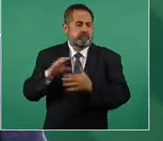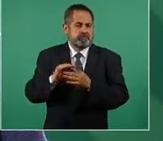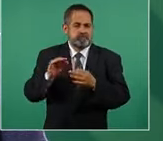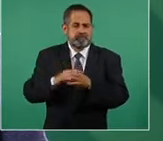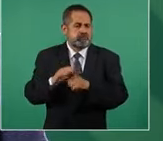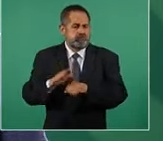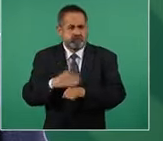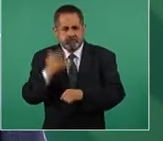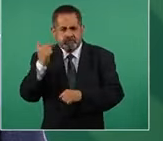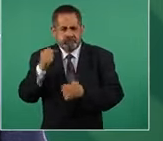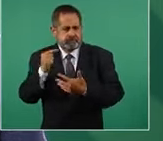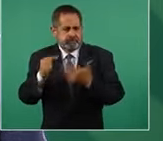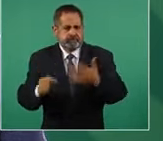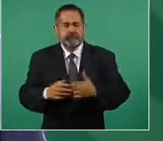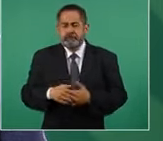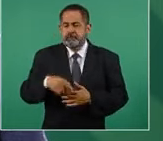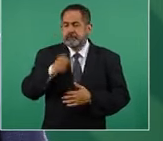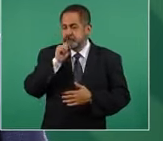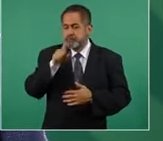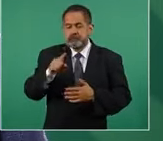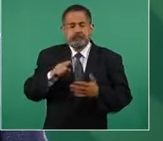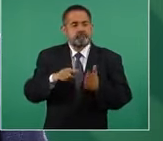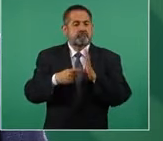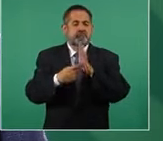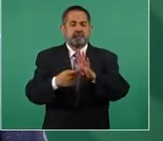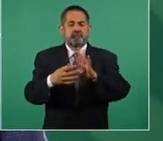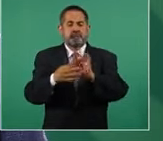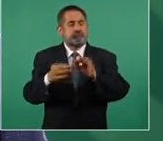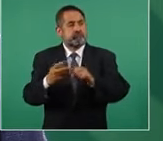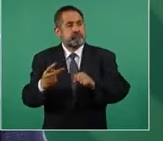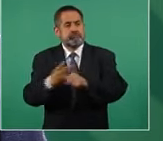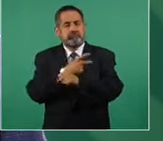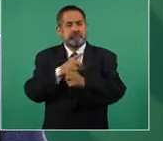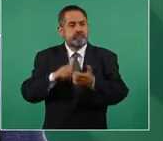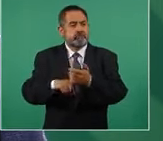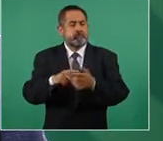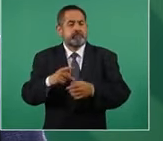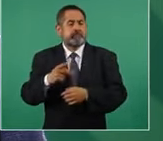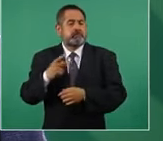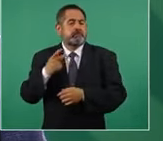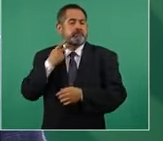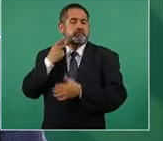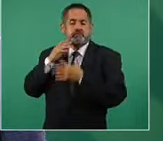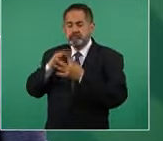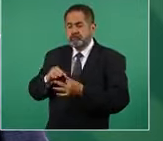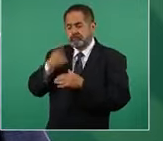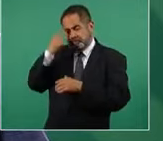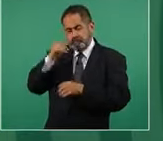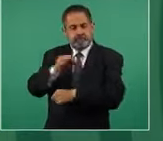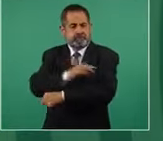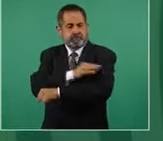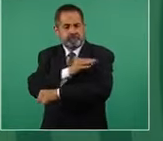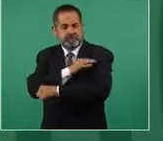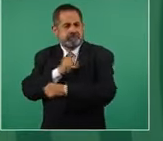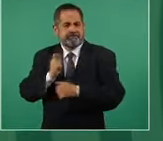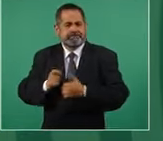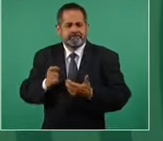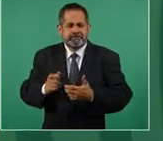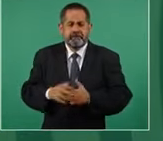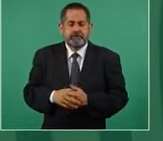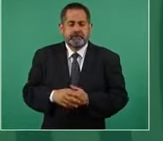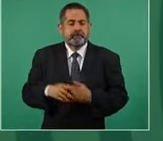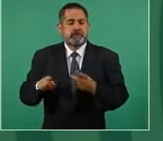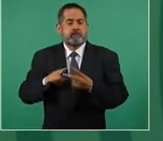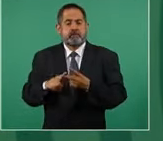sustenta, pero también mostrará el estado que guarda la política de vacunación. El doctor Ruy